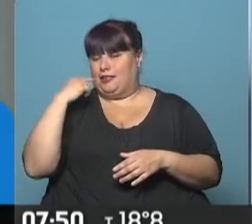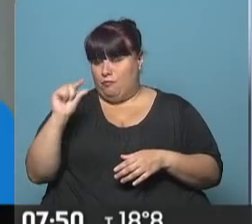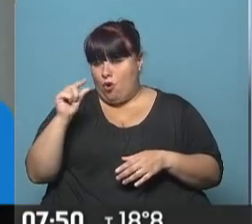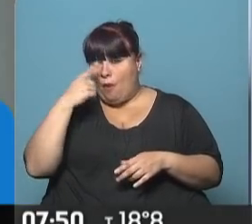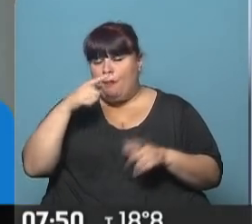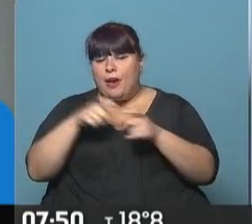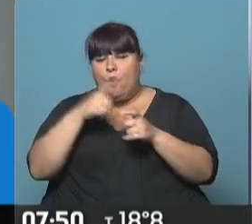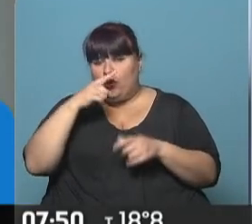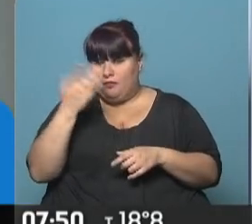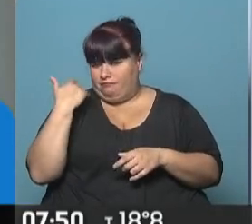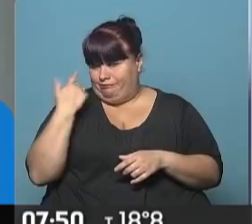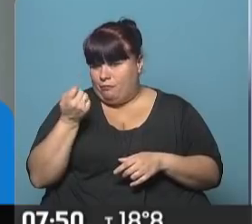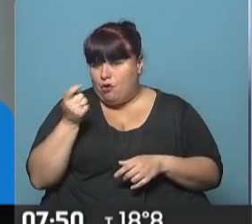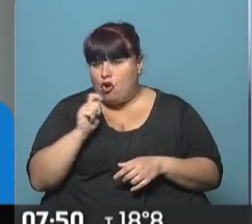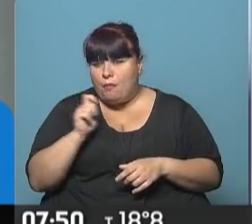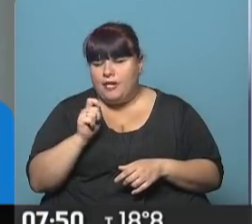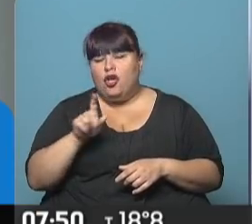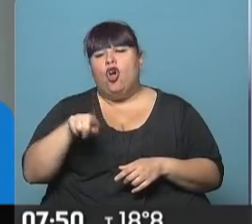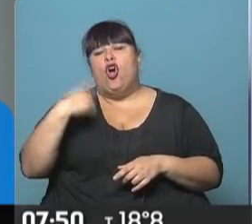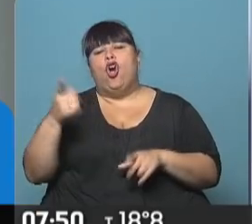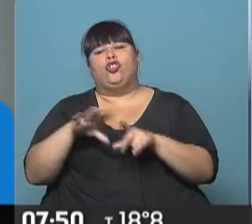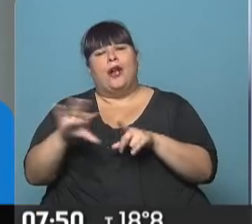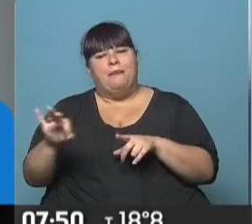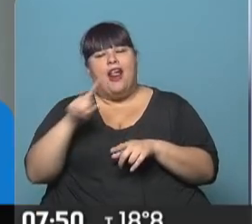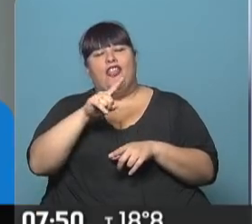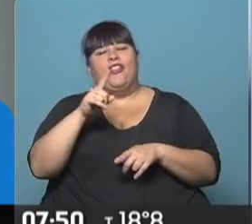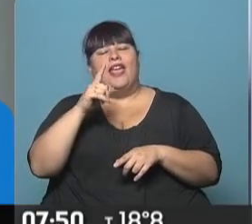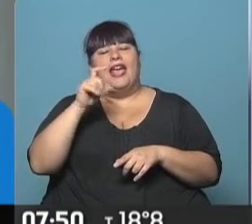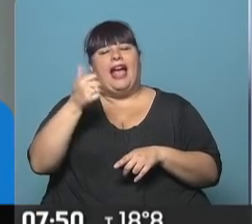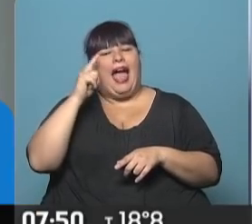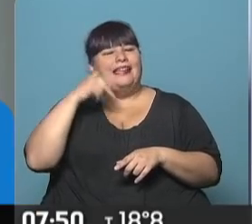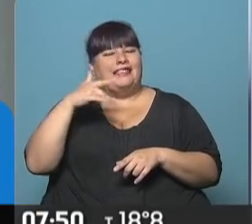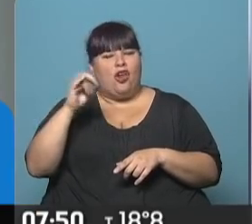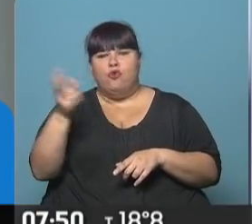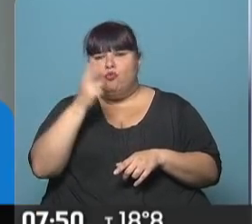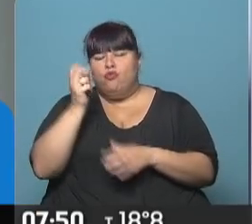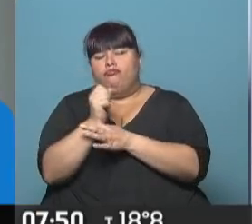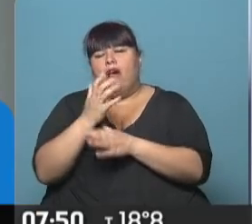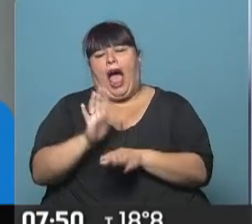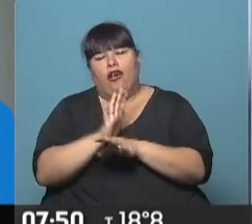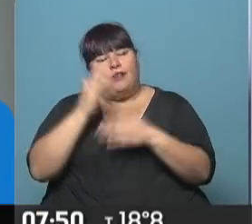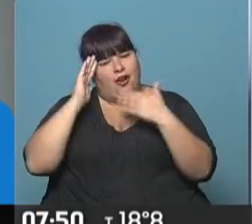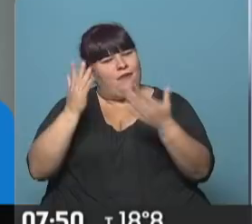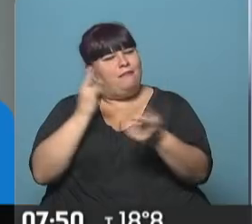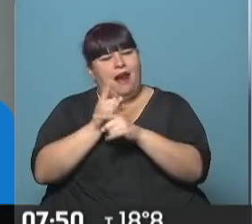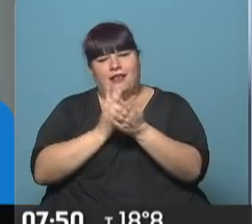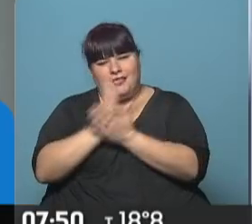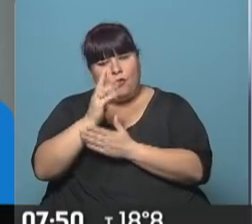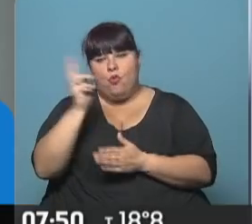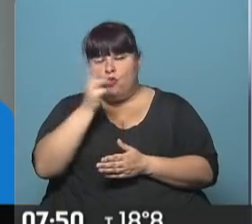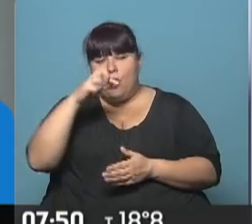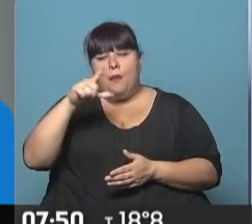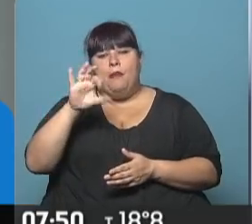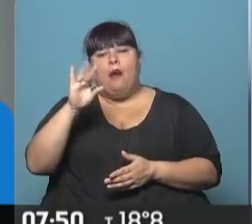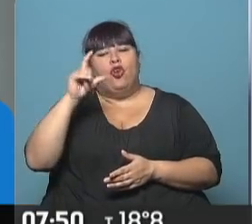fue estrenada hace muy pocos meses el otro hermano de israel adrián caetano falleció un gran actor al cual recordaremos siempre falleció